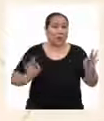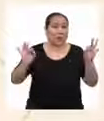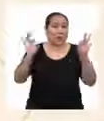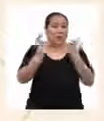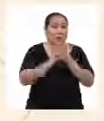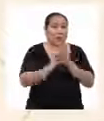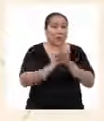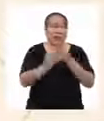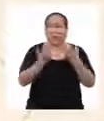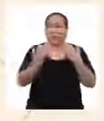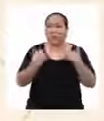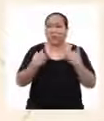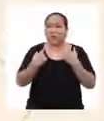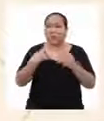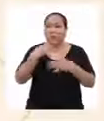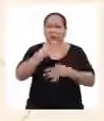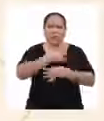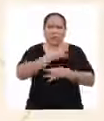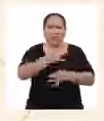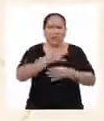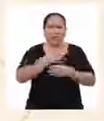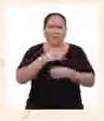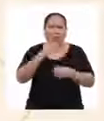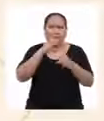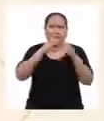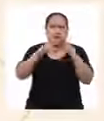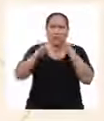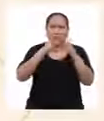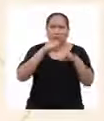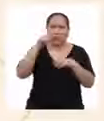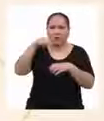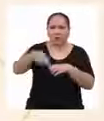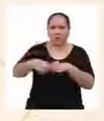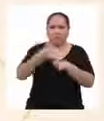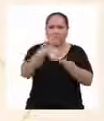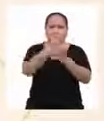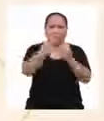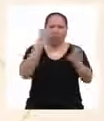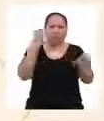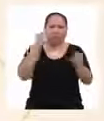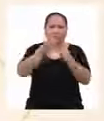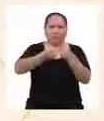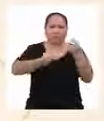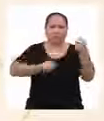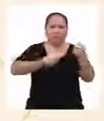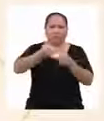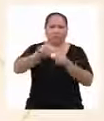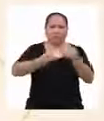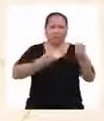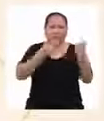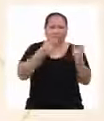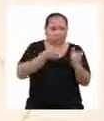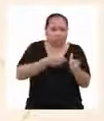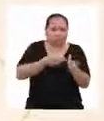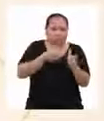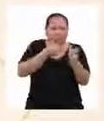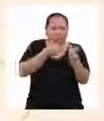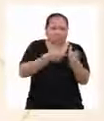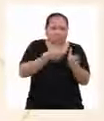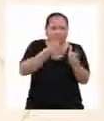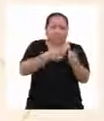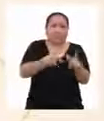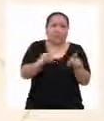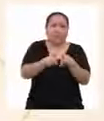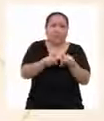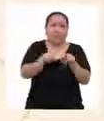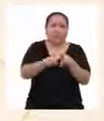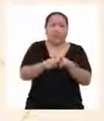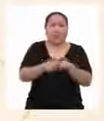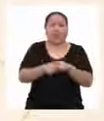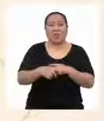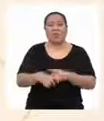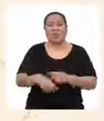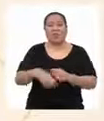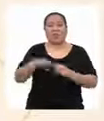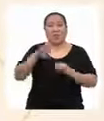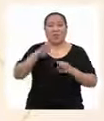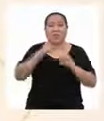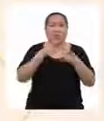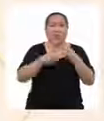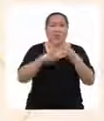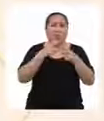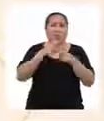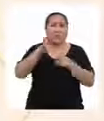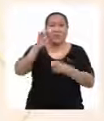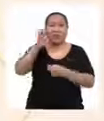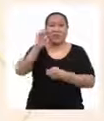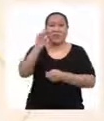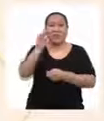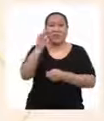que tuvimos una interesante conversación sobre el tráfico y el estrés en las personas. Reconocimos que el estrés es un problema